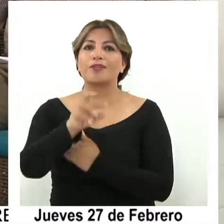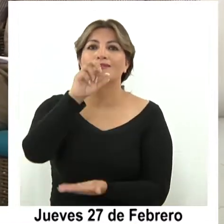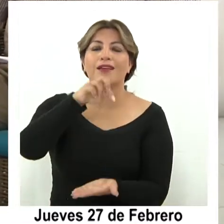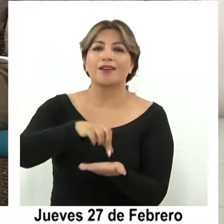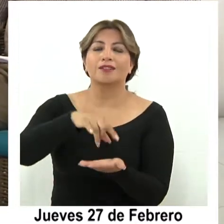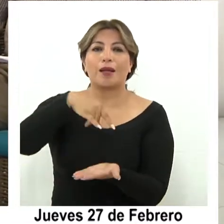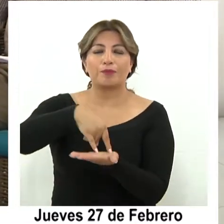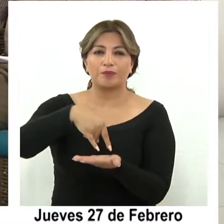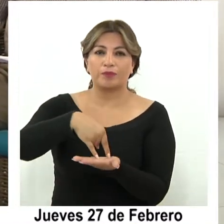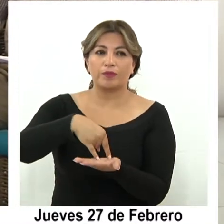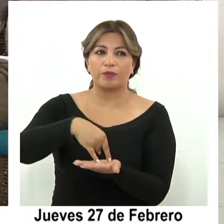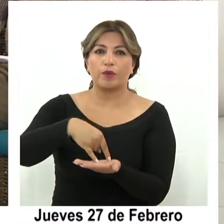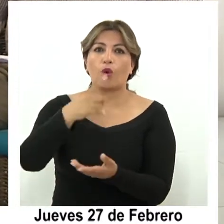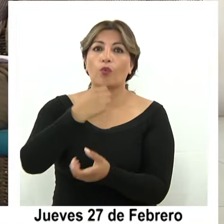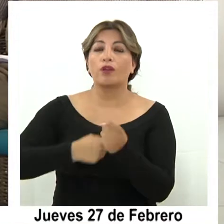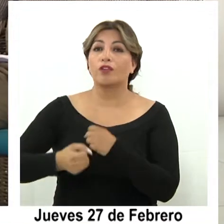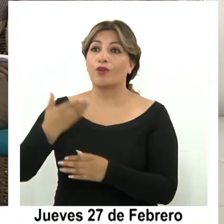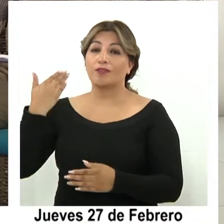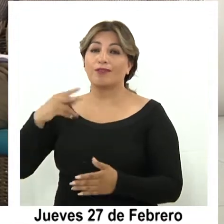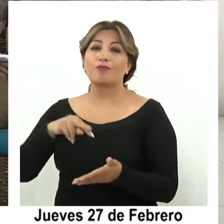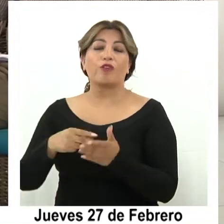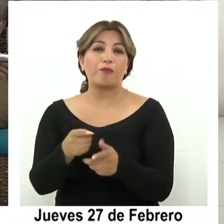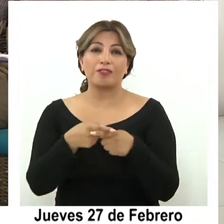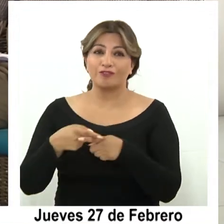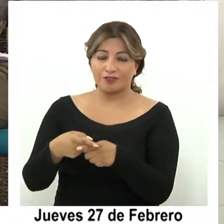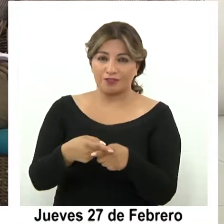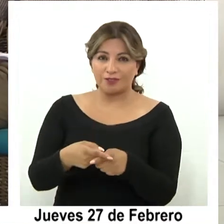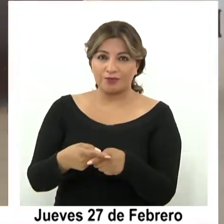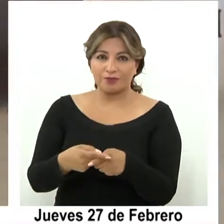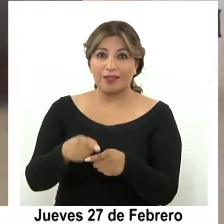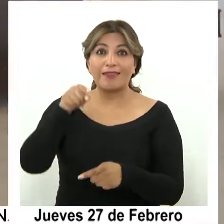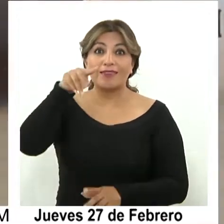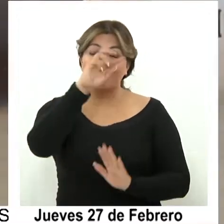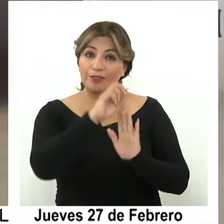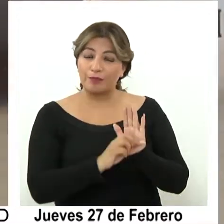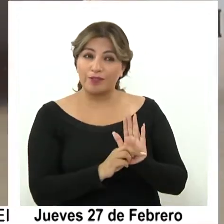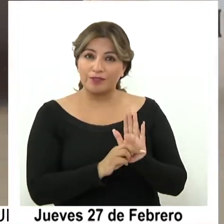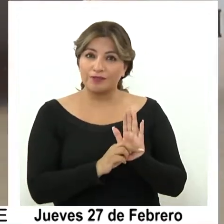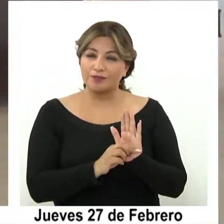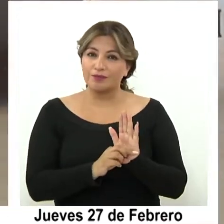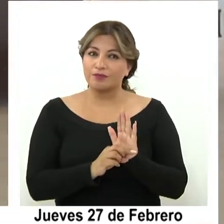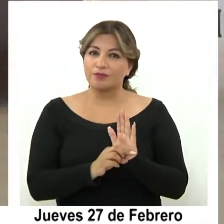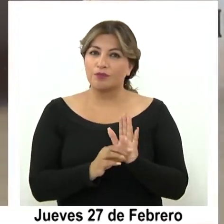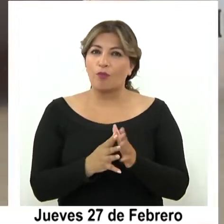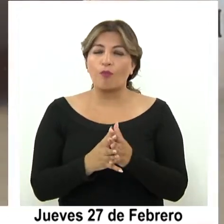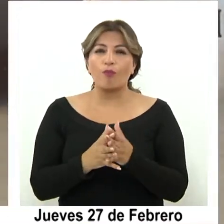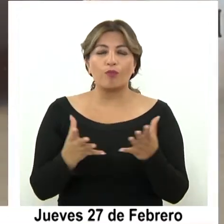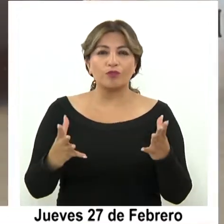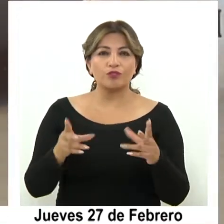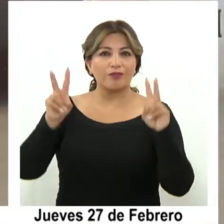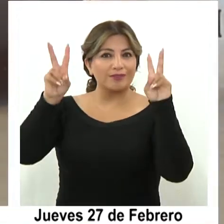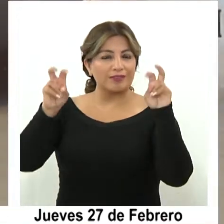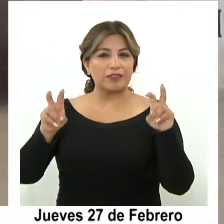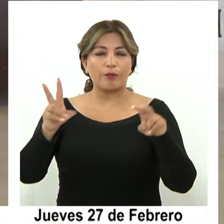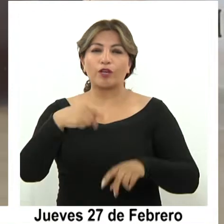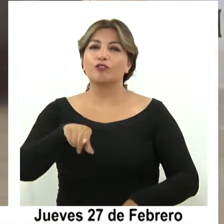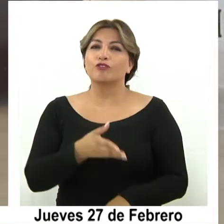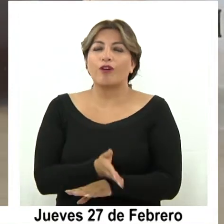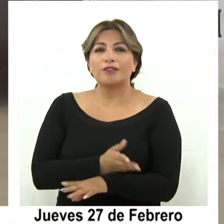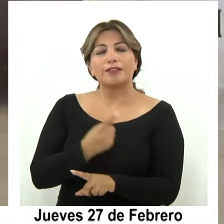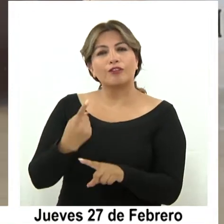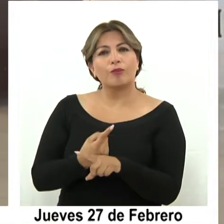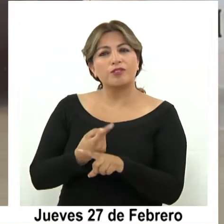al Parlamento un año antes del estallido social. Y este proyecto contiene muchos de estos elementos que